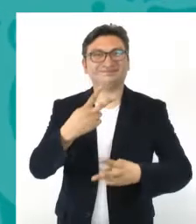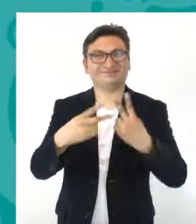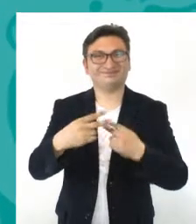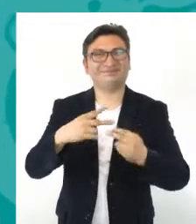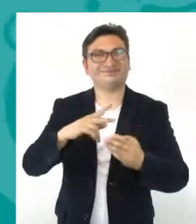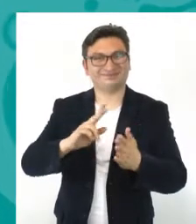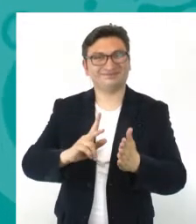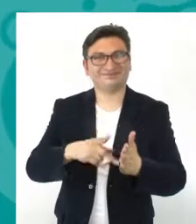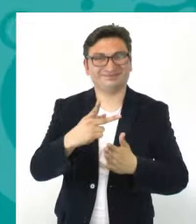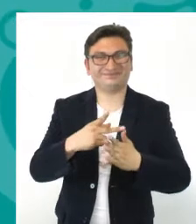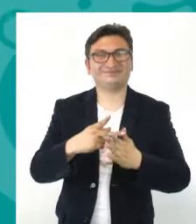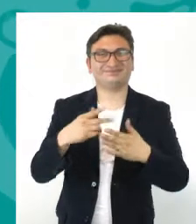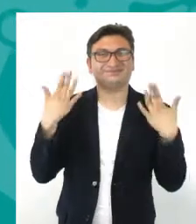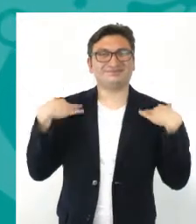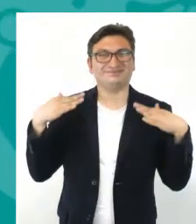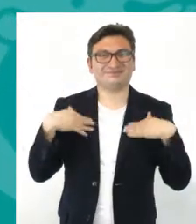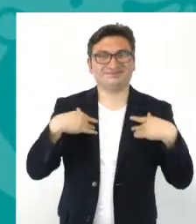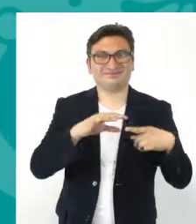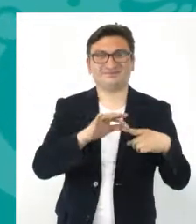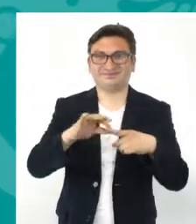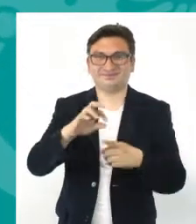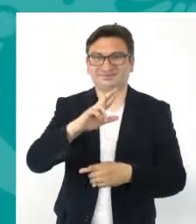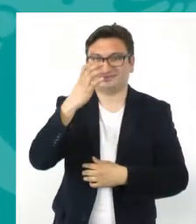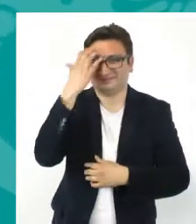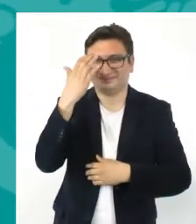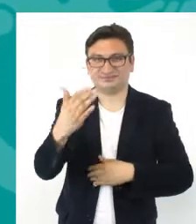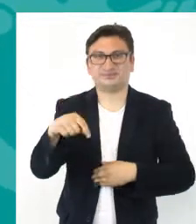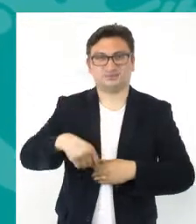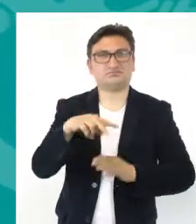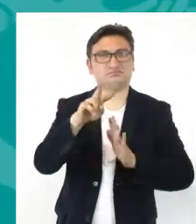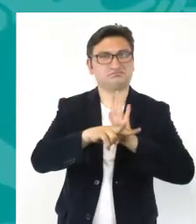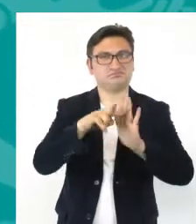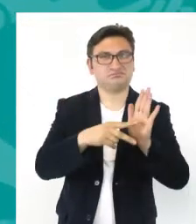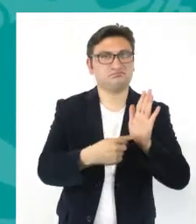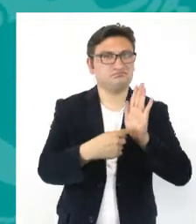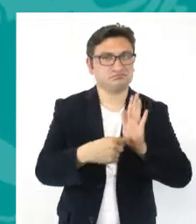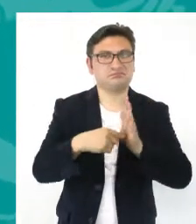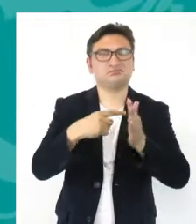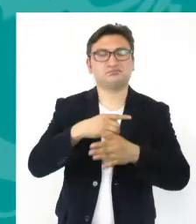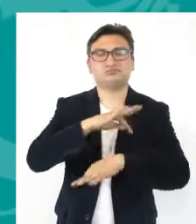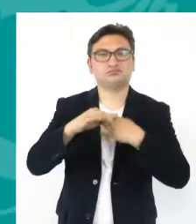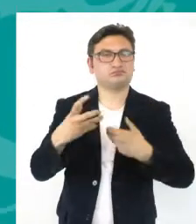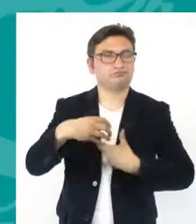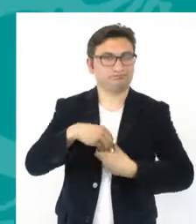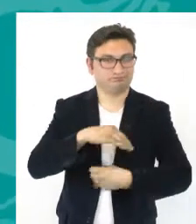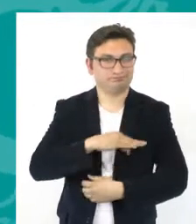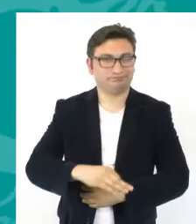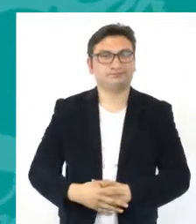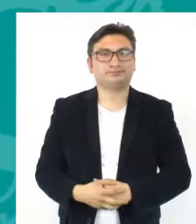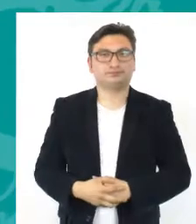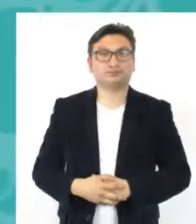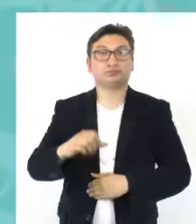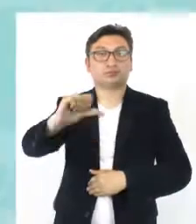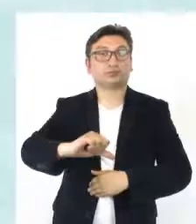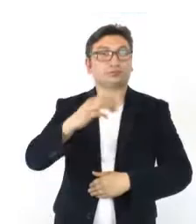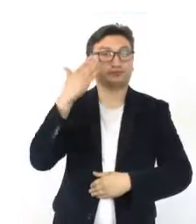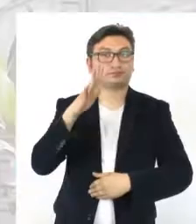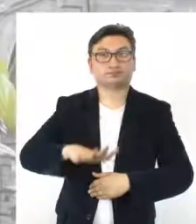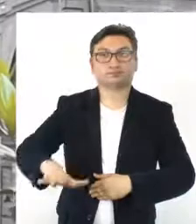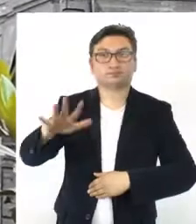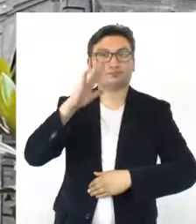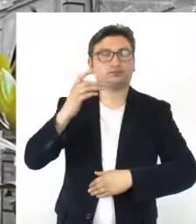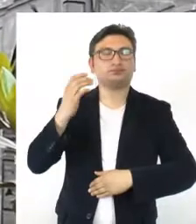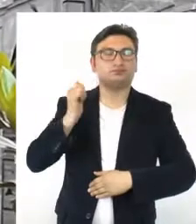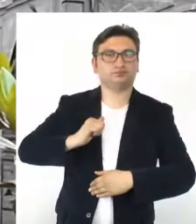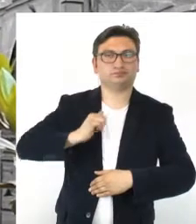Hola, bienvenido una vez más a Pasea Recomienda, el videoblog con recomendaciones accesibles para todos.